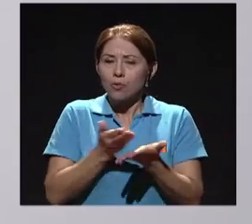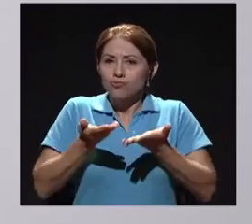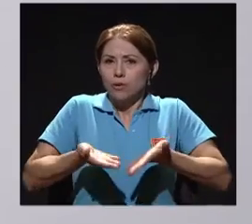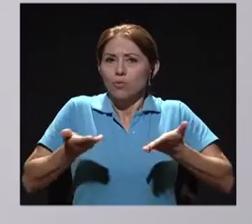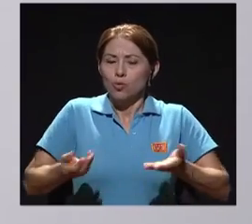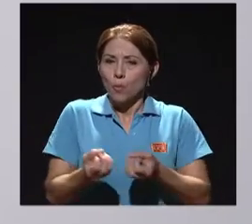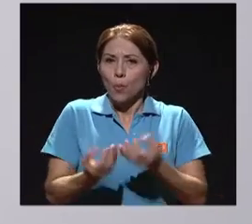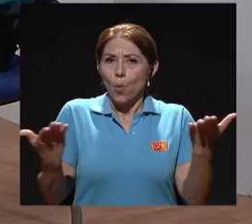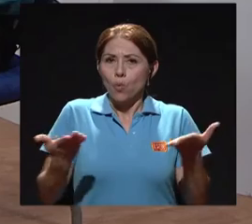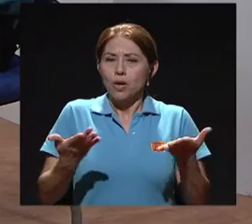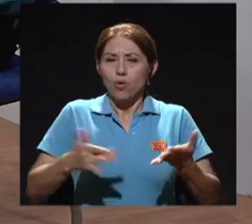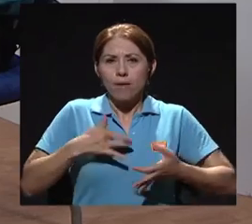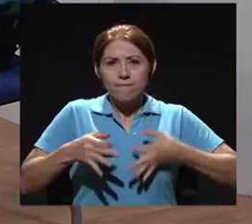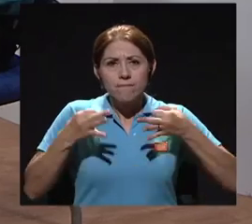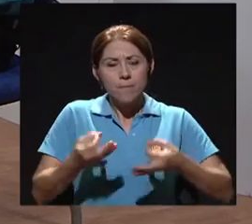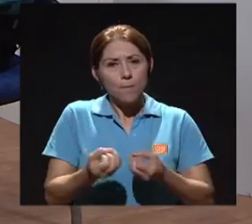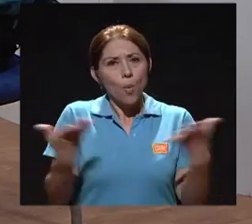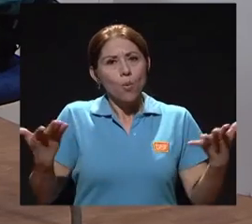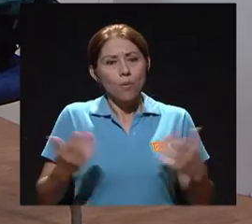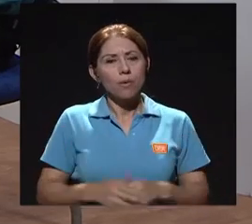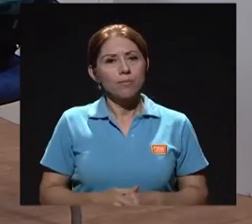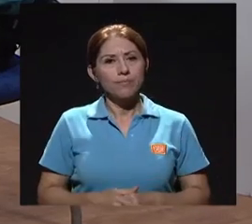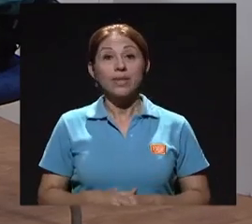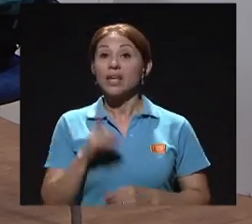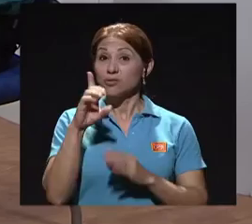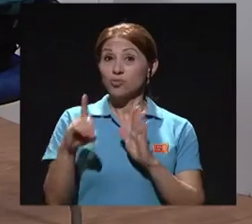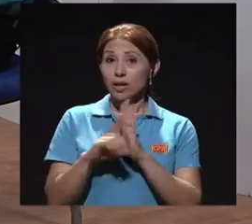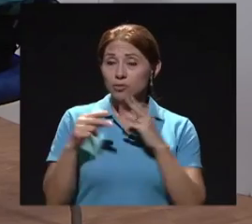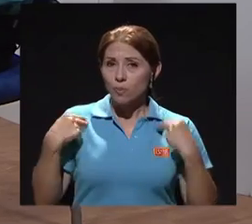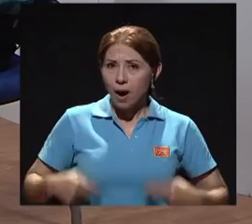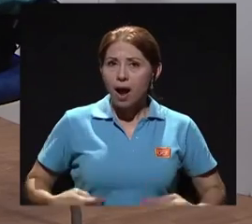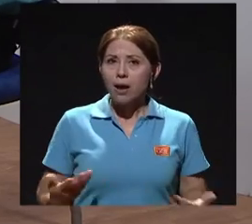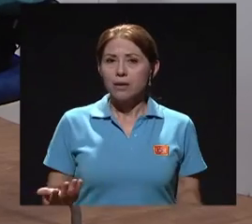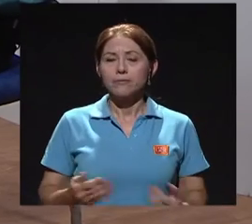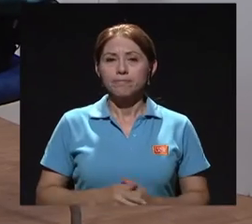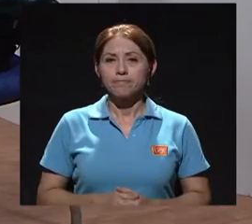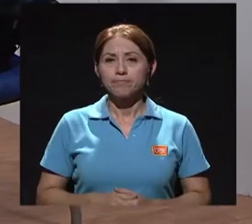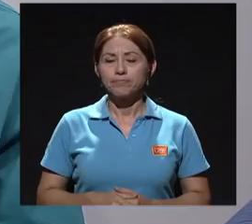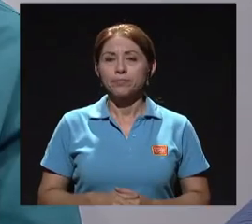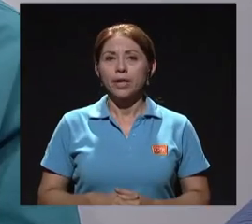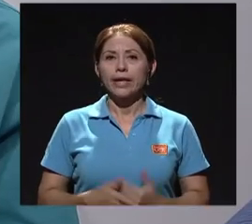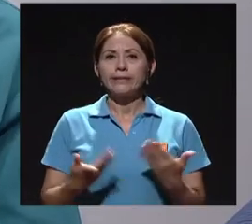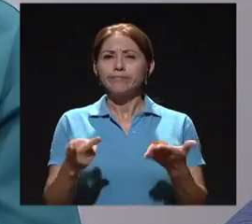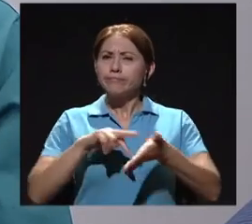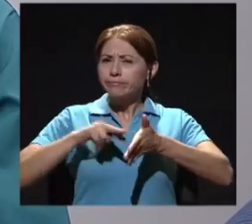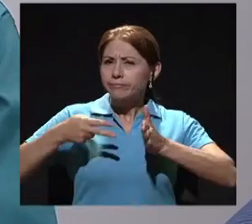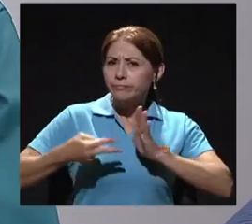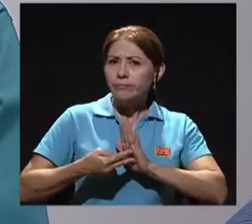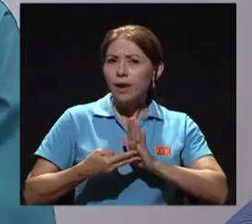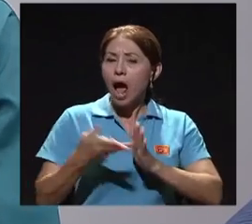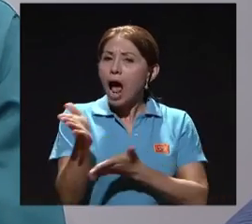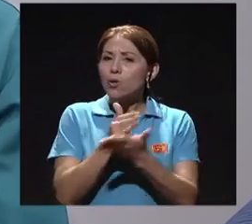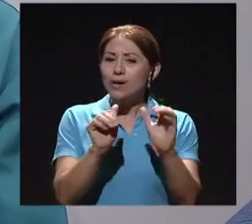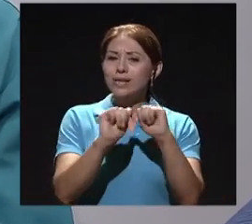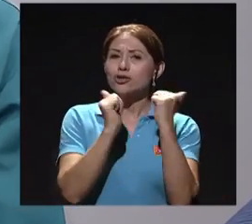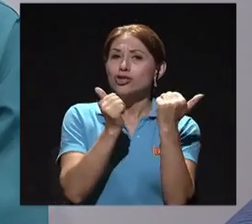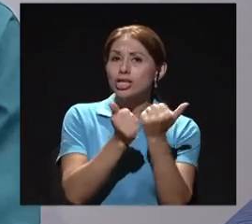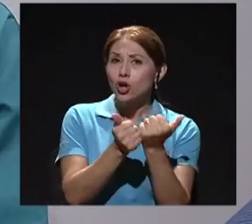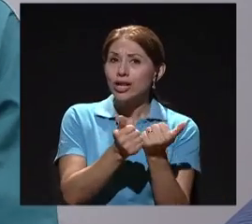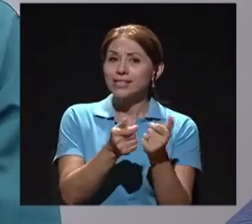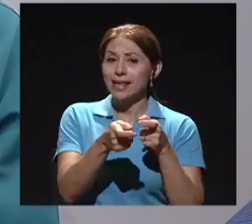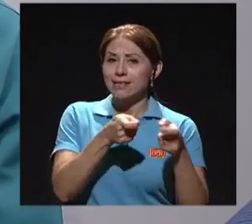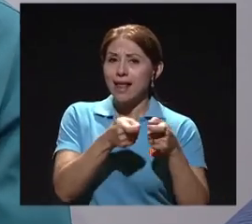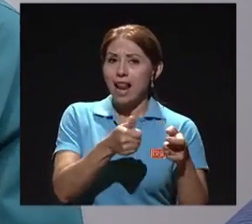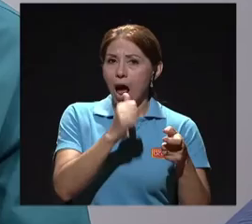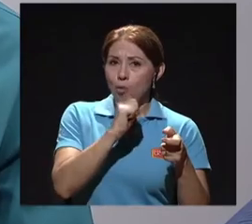un recurso público de bien público y un derecho humano con esto quiere decir usted que hay algunas